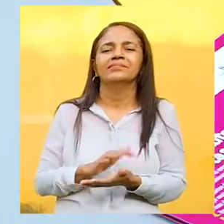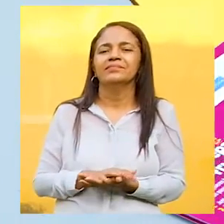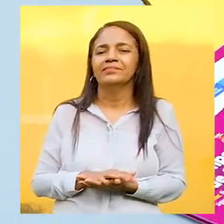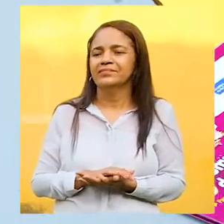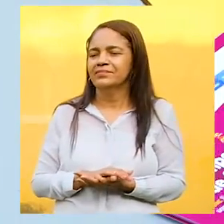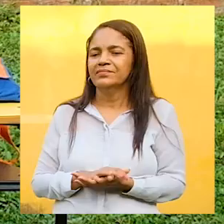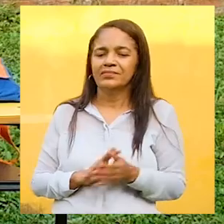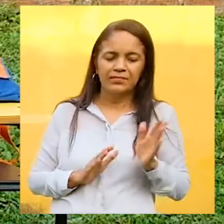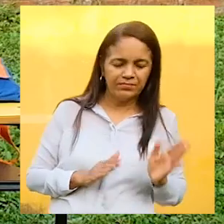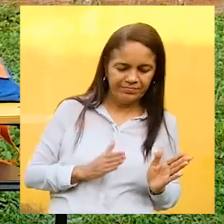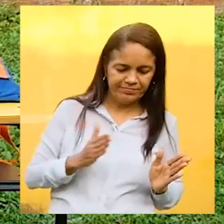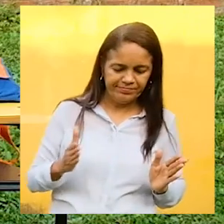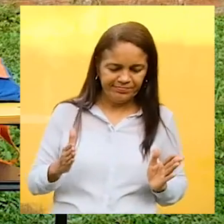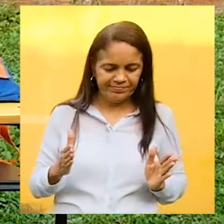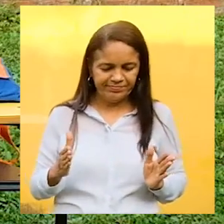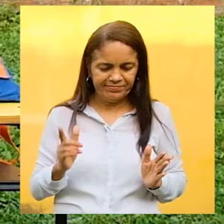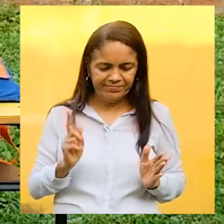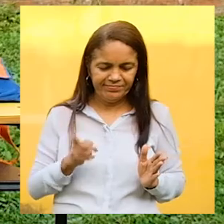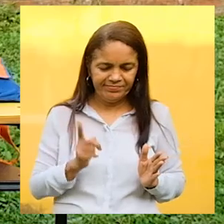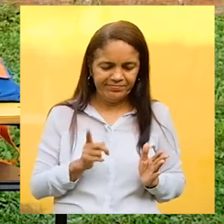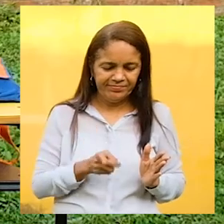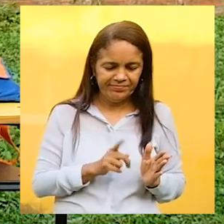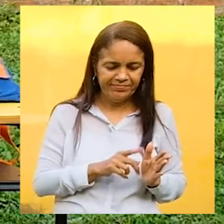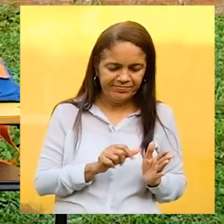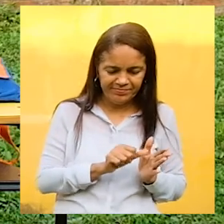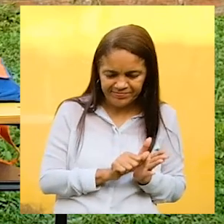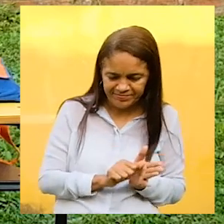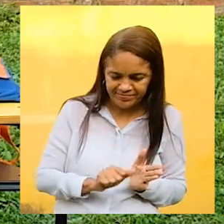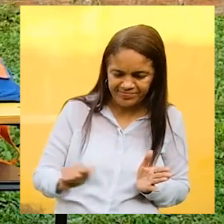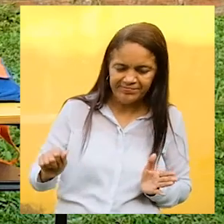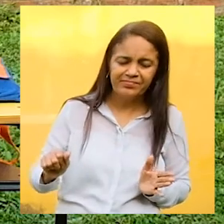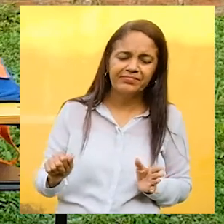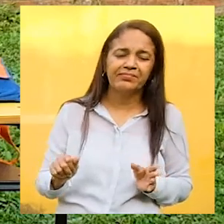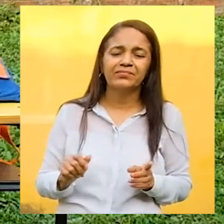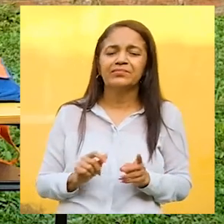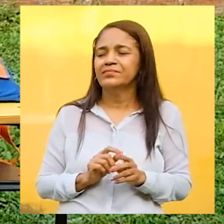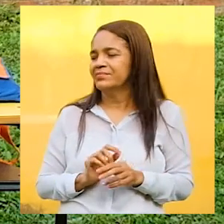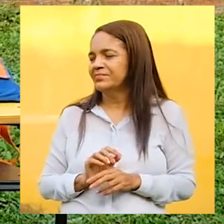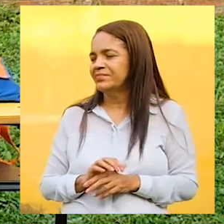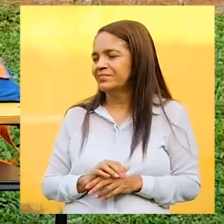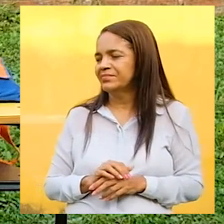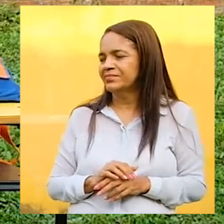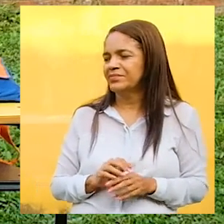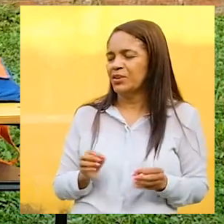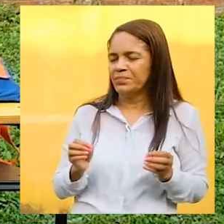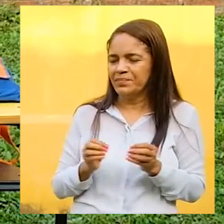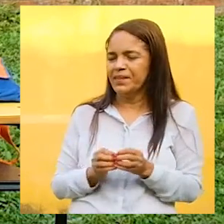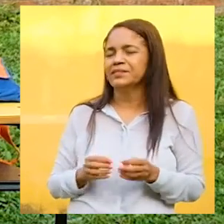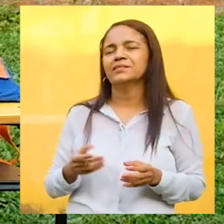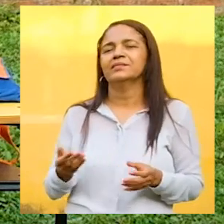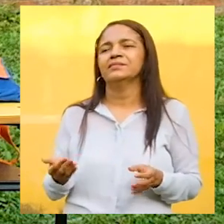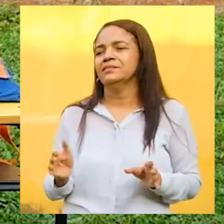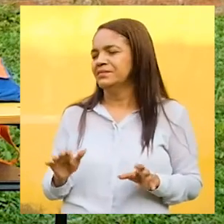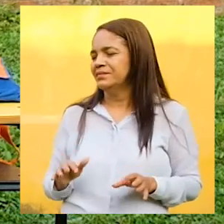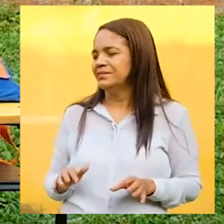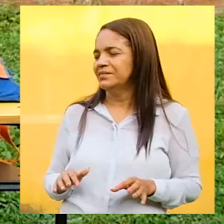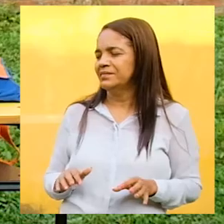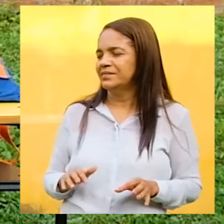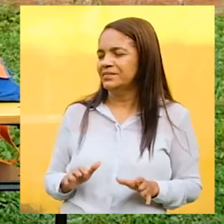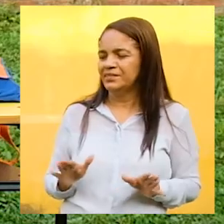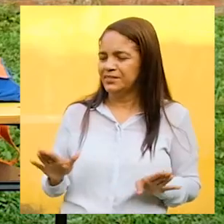de un extremo a otro extremo. Aquí se me salió un poquito, vamos a nuevamente despegarlo,